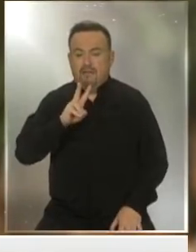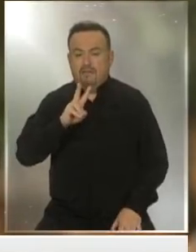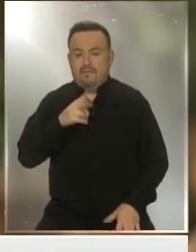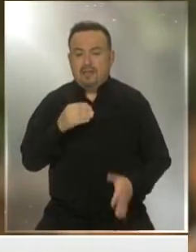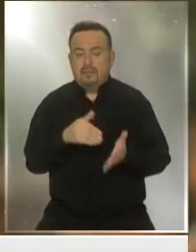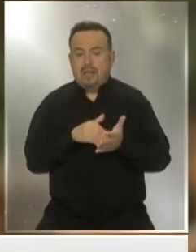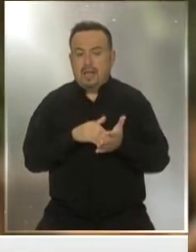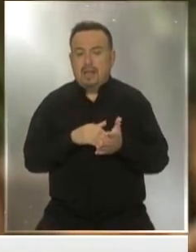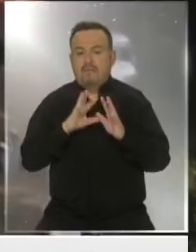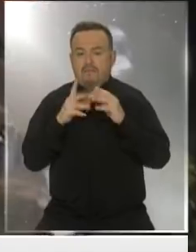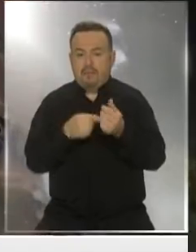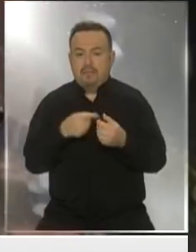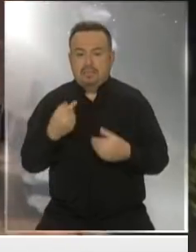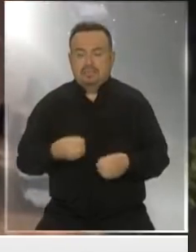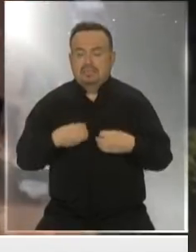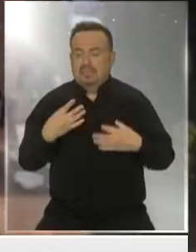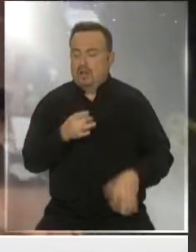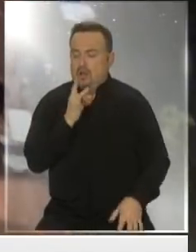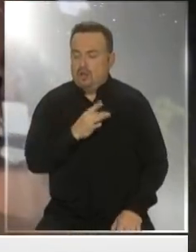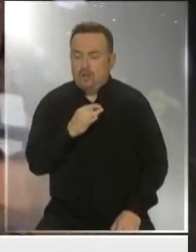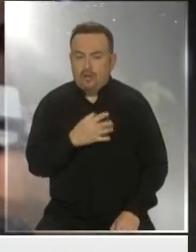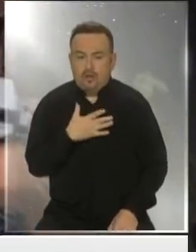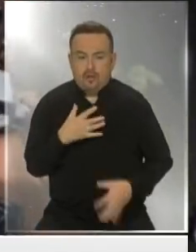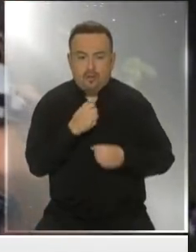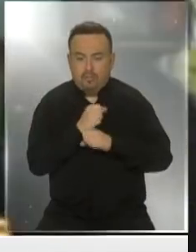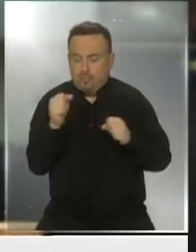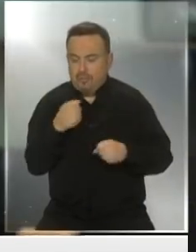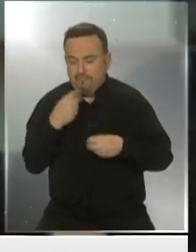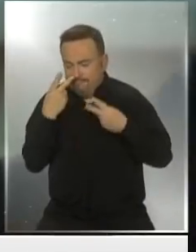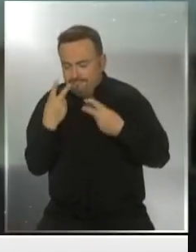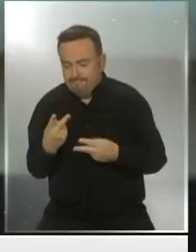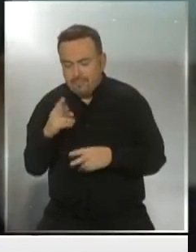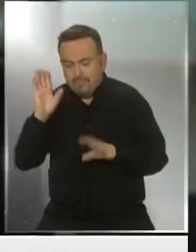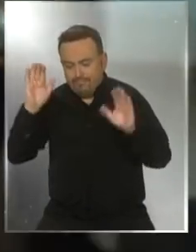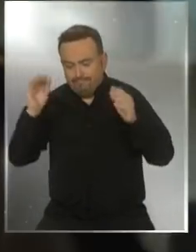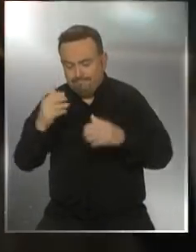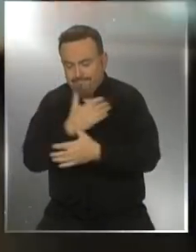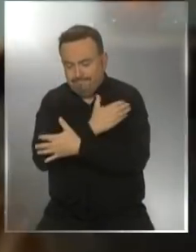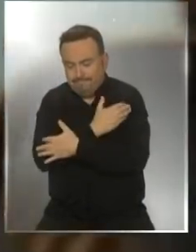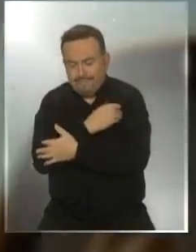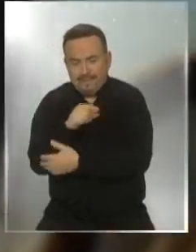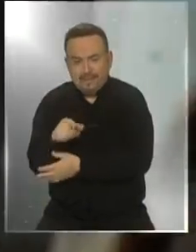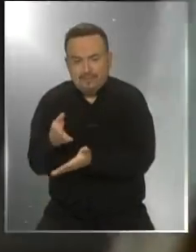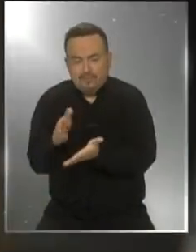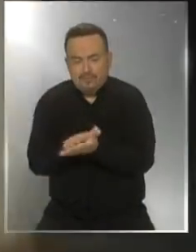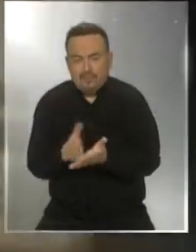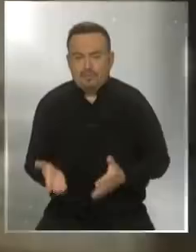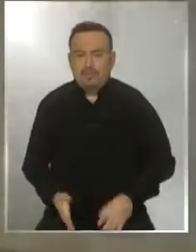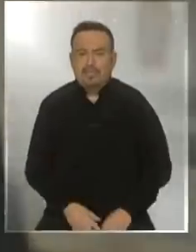20.000 familias sienten el dolor de ni siquiera haber podido dar el último abrazo a sus seres queridos.